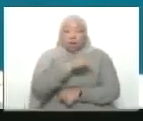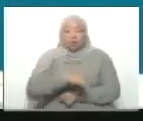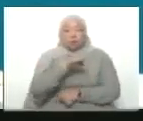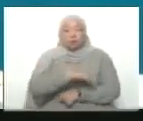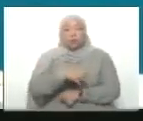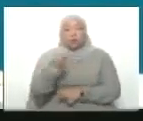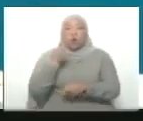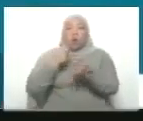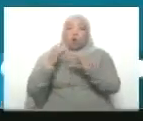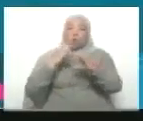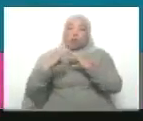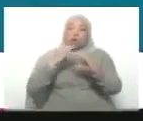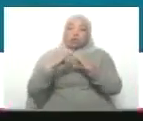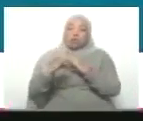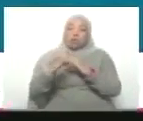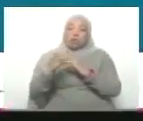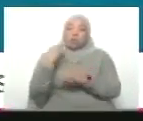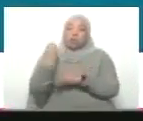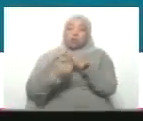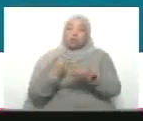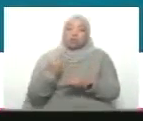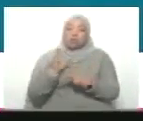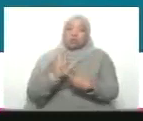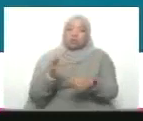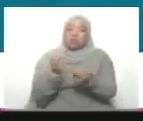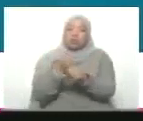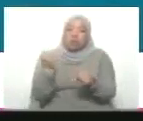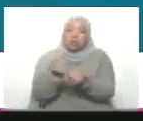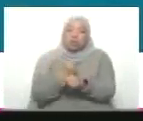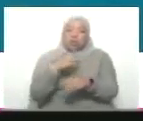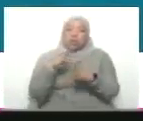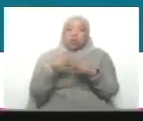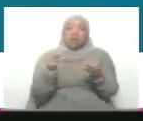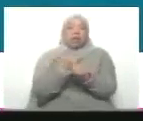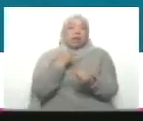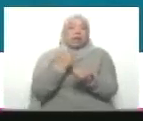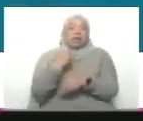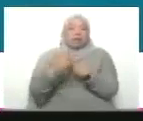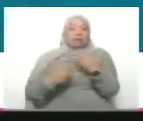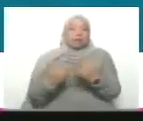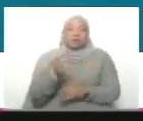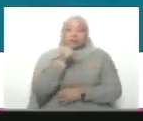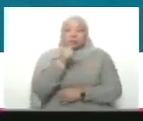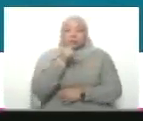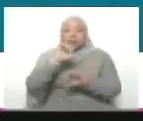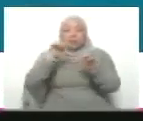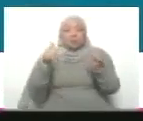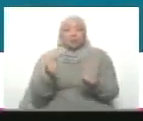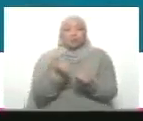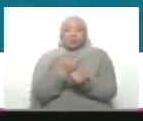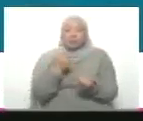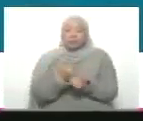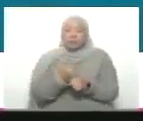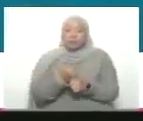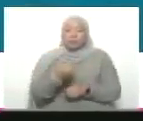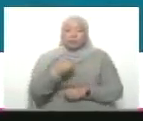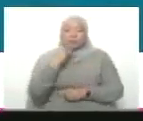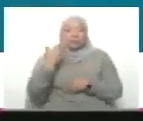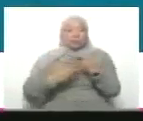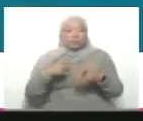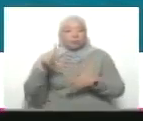por los medios de comunicación la forma de mostrar todas estas obras de arte y que los artistas plásticos de Venezuela, de